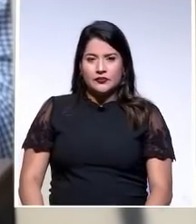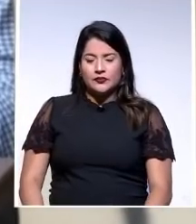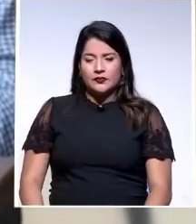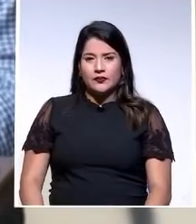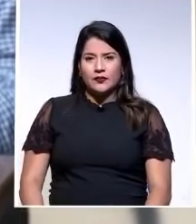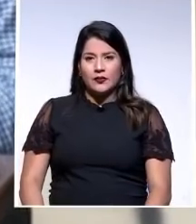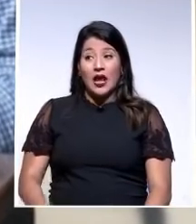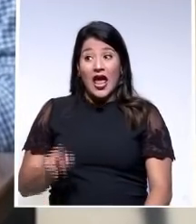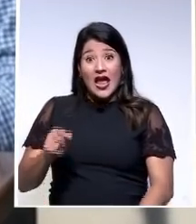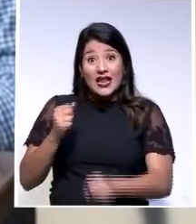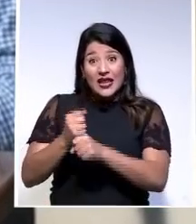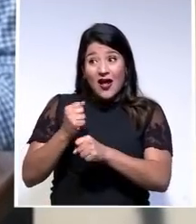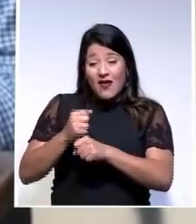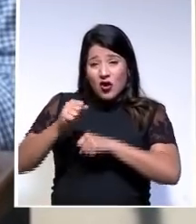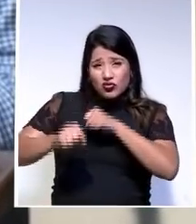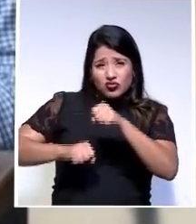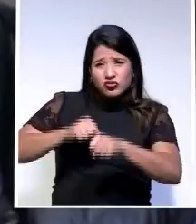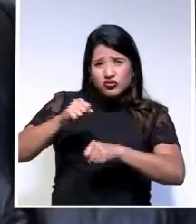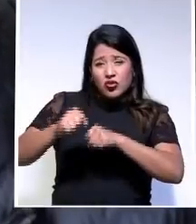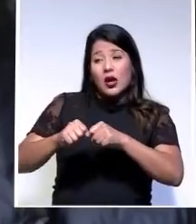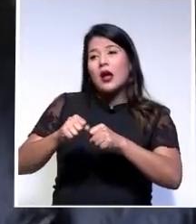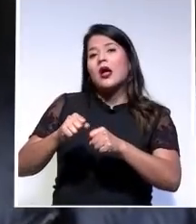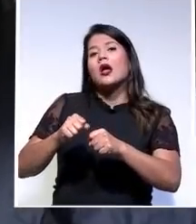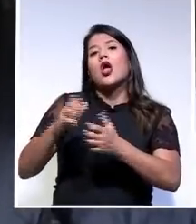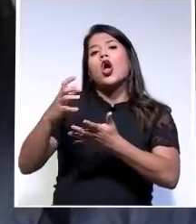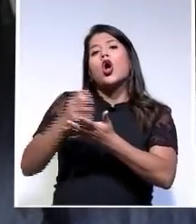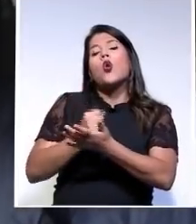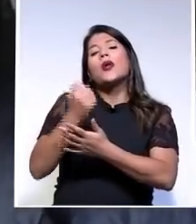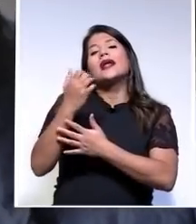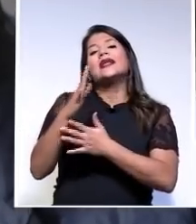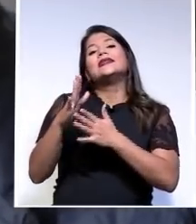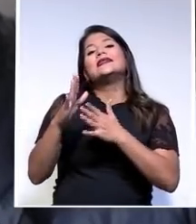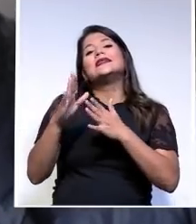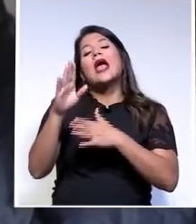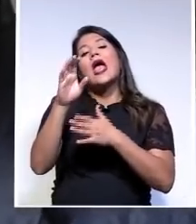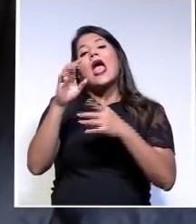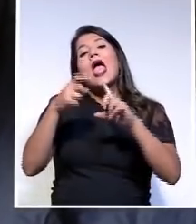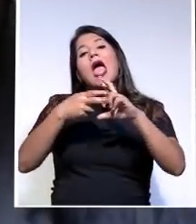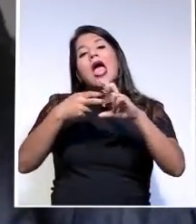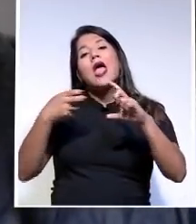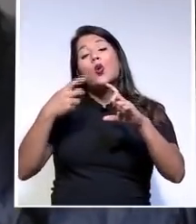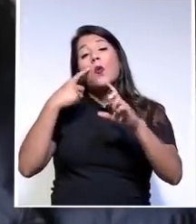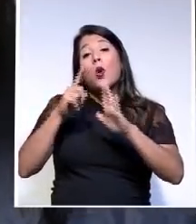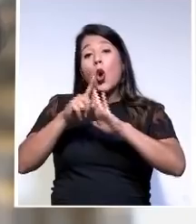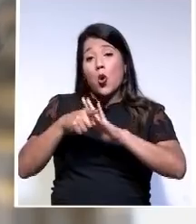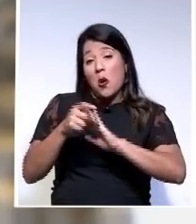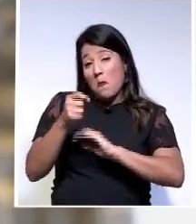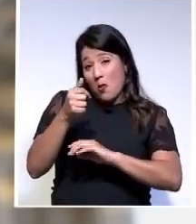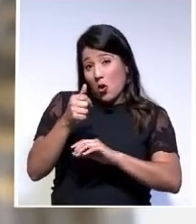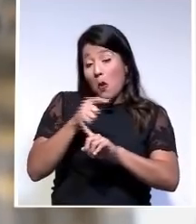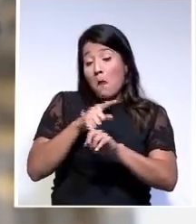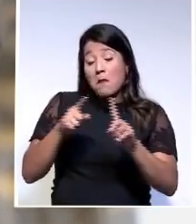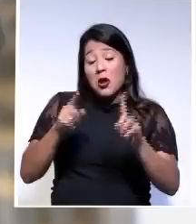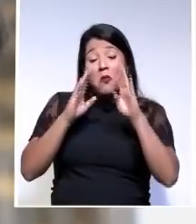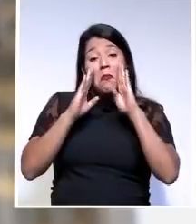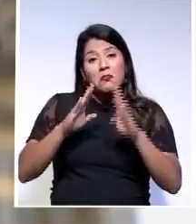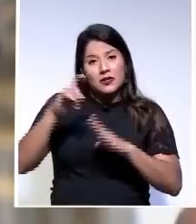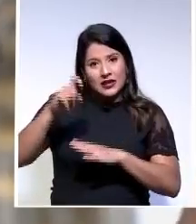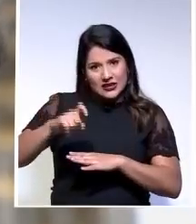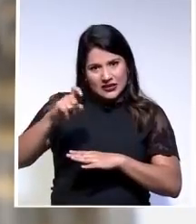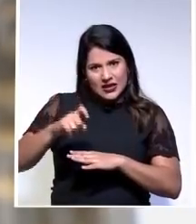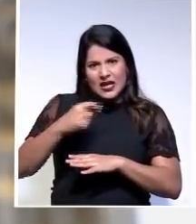Como repartidor cobra 15 euros por hora, un salario modesto con el que cubre sus necesidades. Pero afirma que el